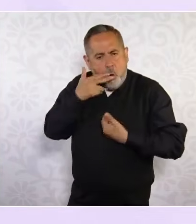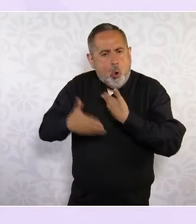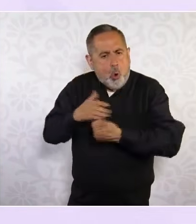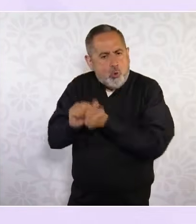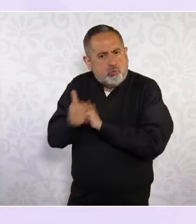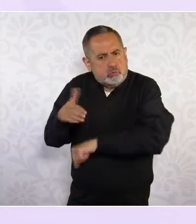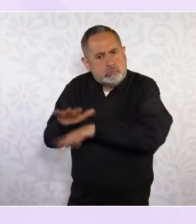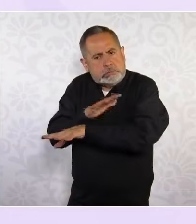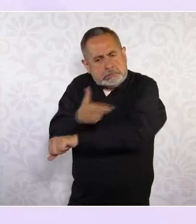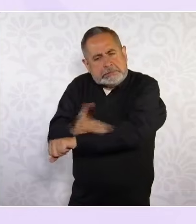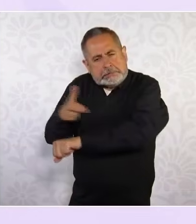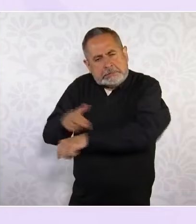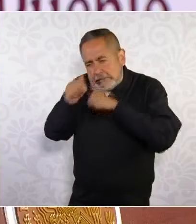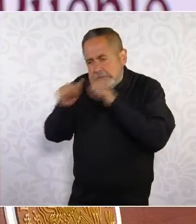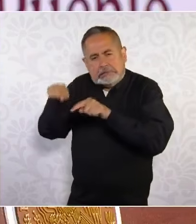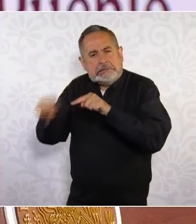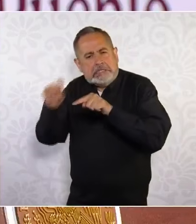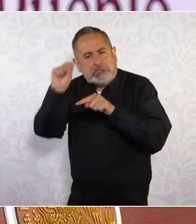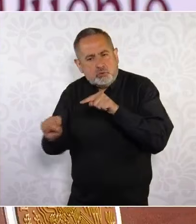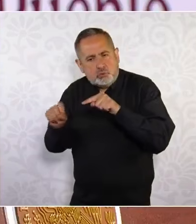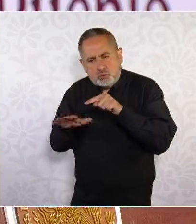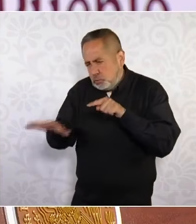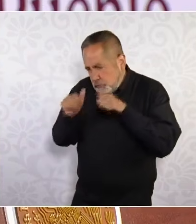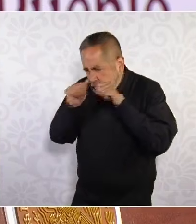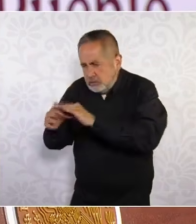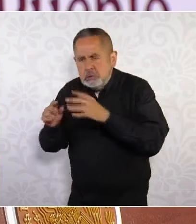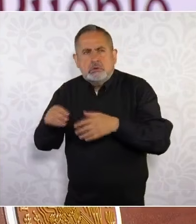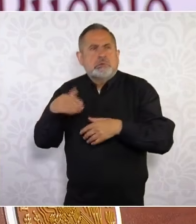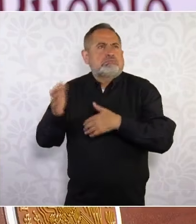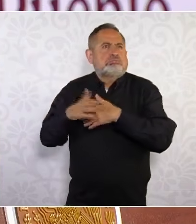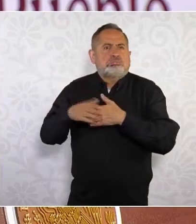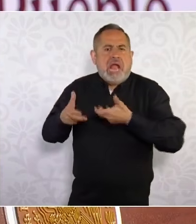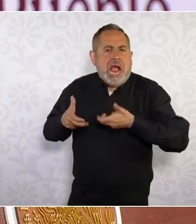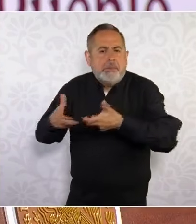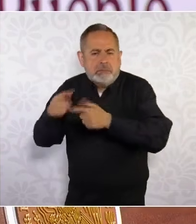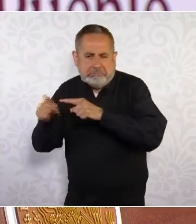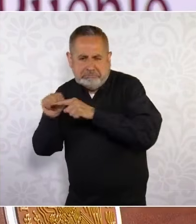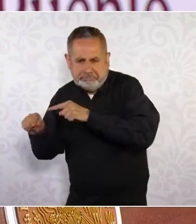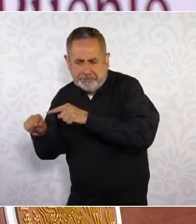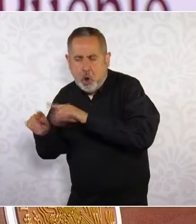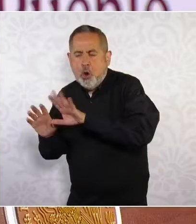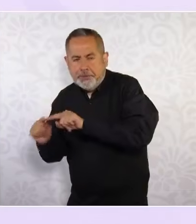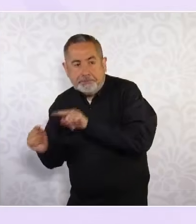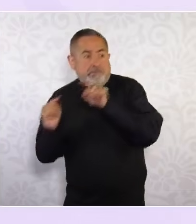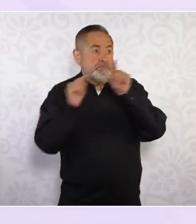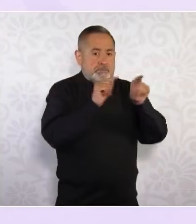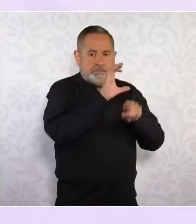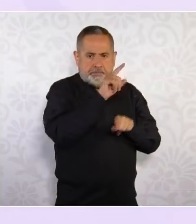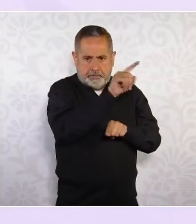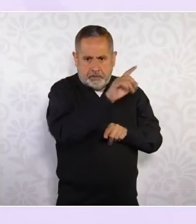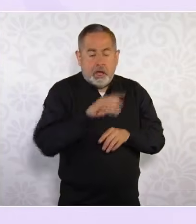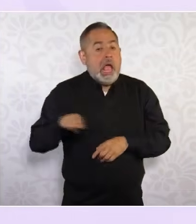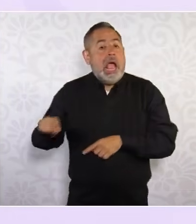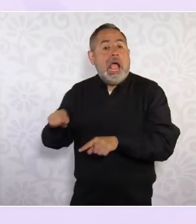de los programas que ya existen, Caminos y otras cosas. Obviamente los primeros 6 años